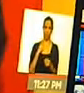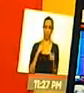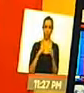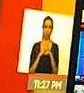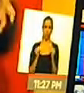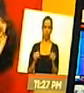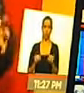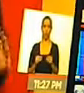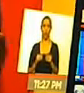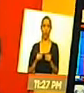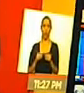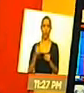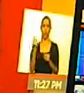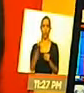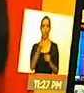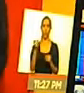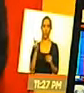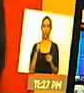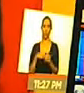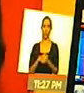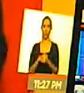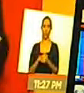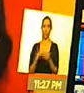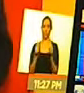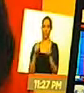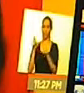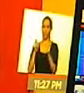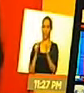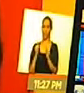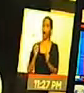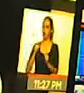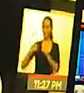unos... Que todos son unos... Que no hay mucha más gente, va a